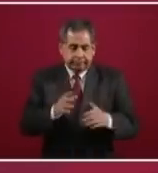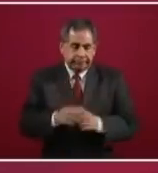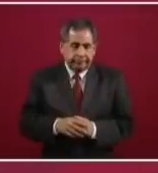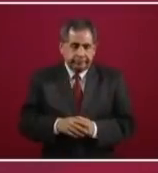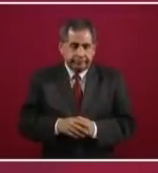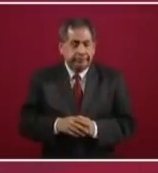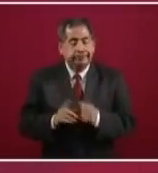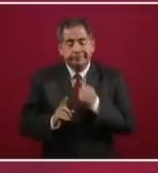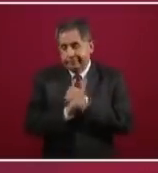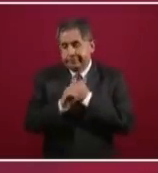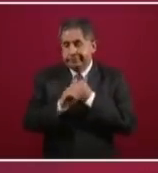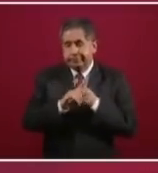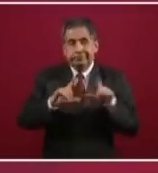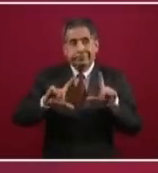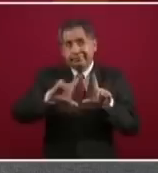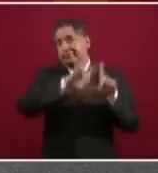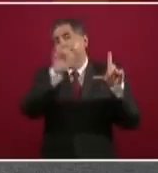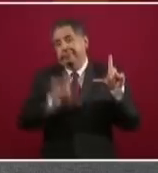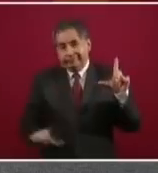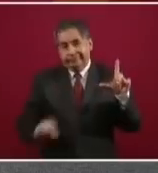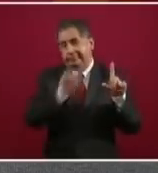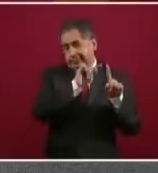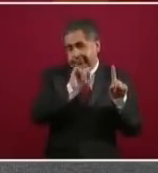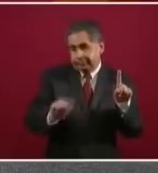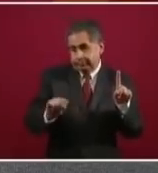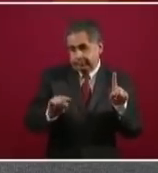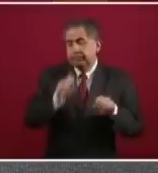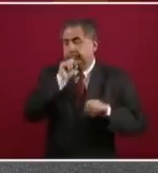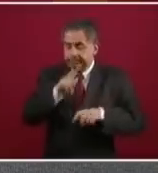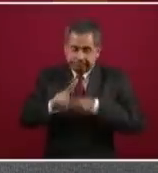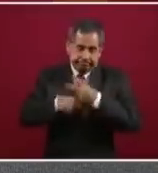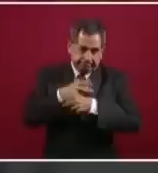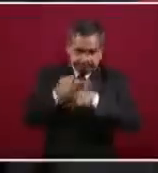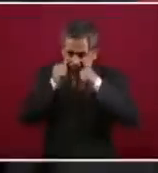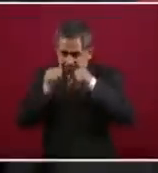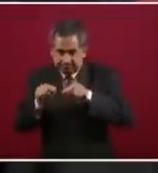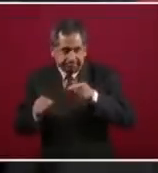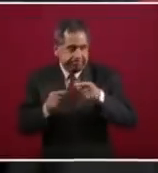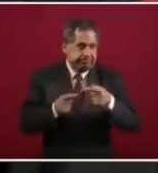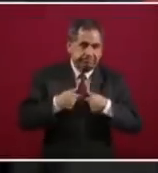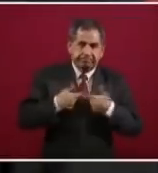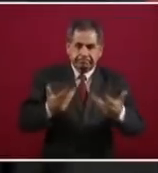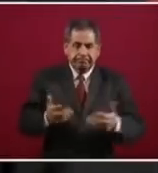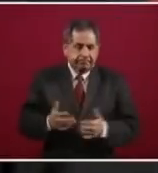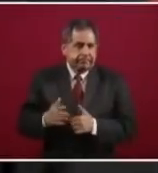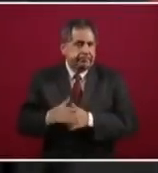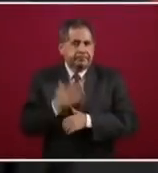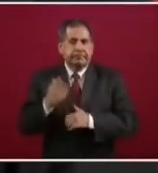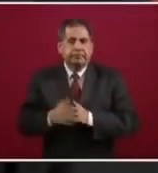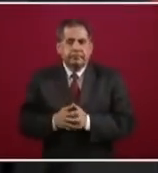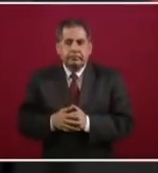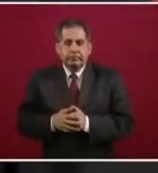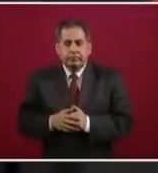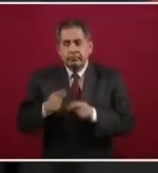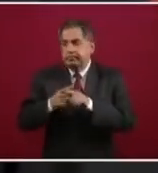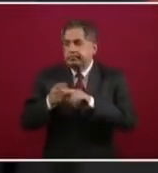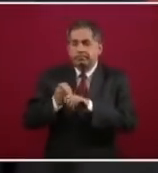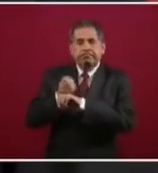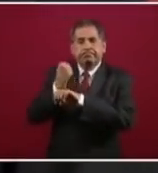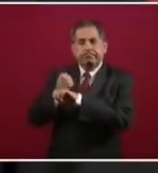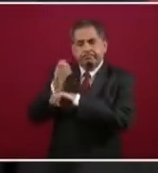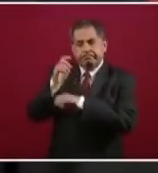ese es un problema nacional que también estamos atendiendo, porque